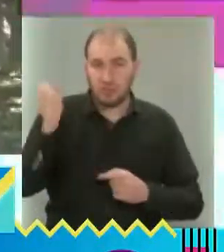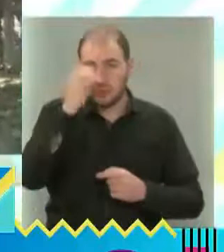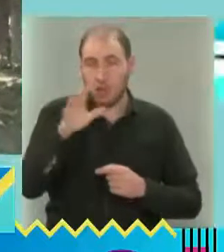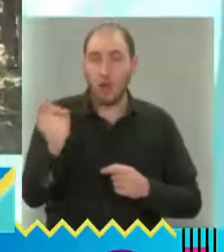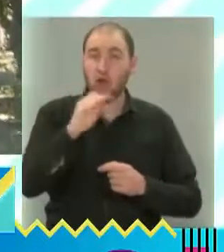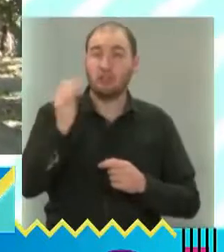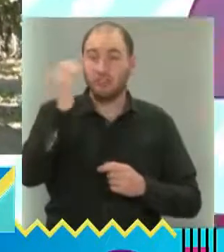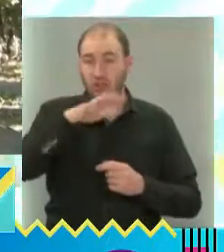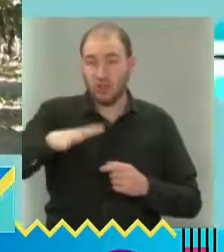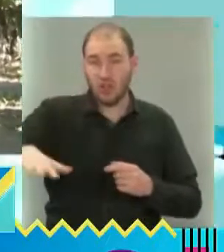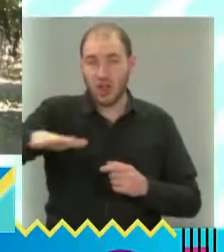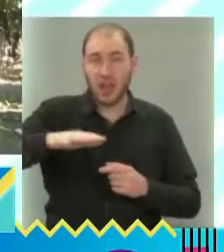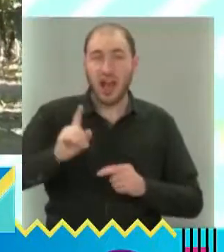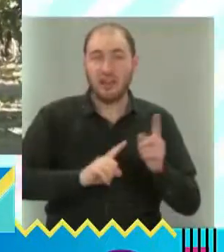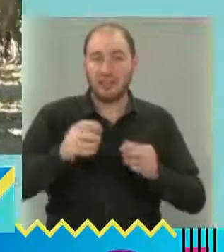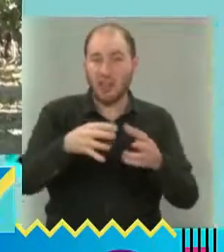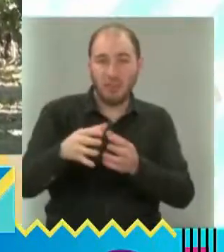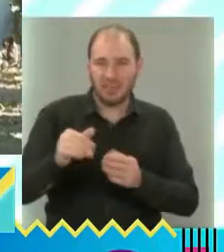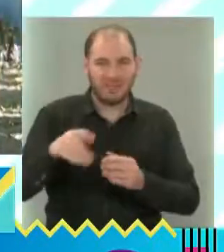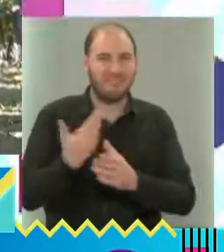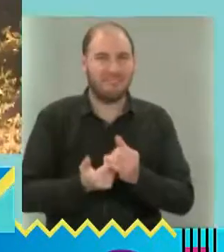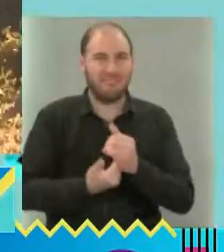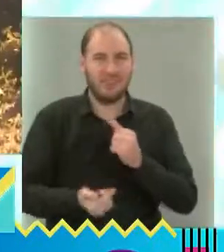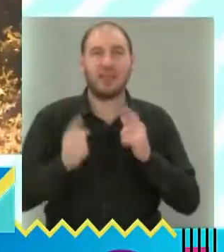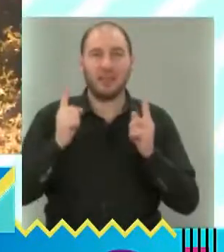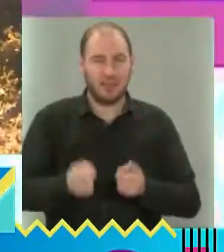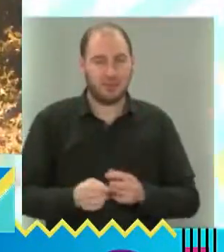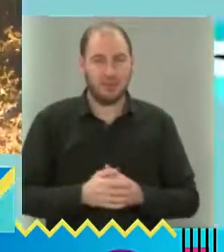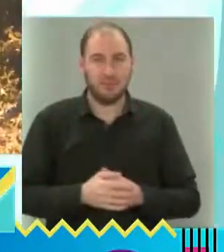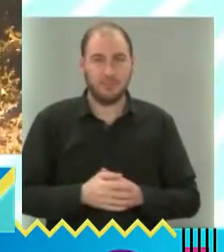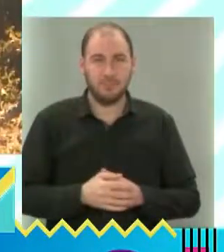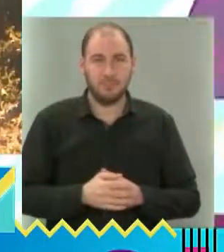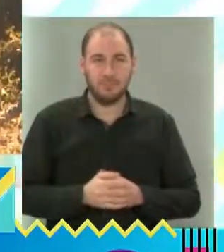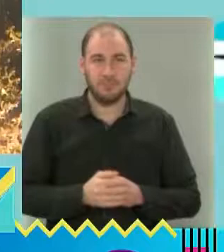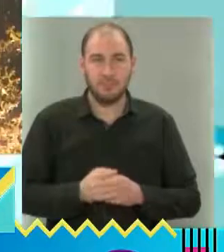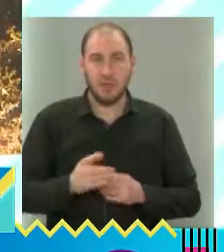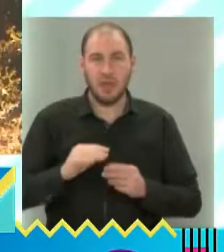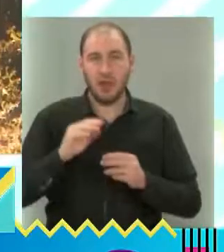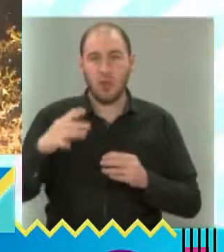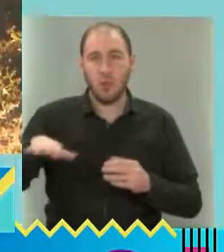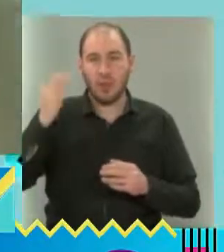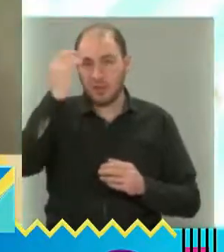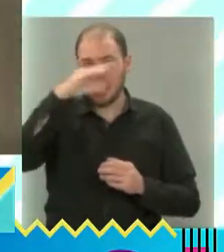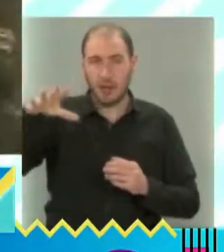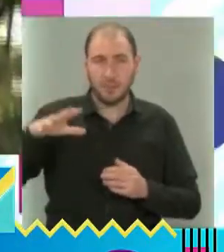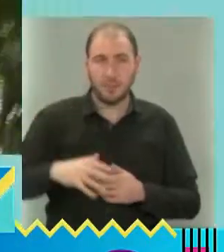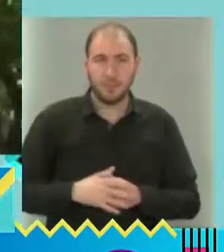por zonas en las que algunas cooperativas real no anduvieron bien, digamos, eso también está por ahí en En el ámbito rural, digamos,